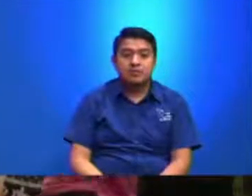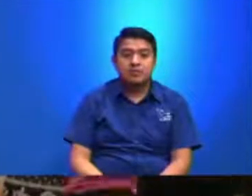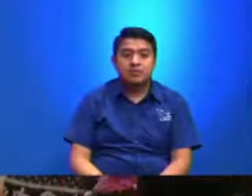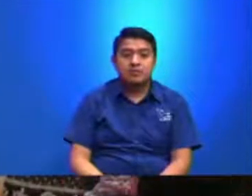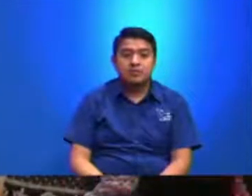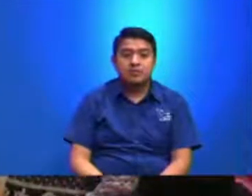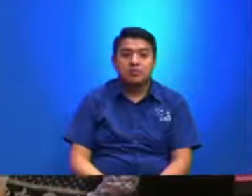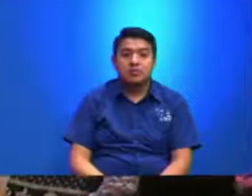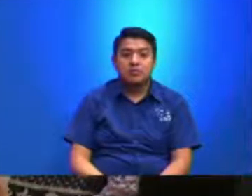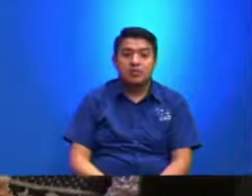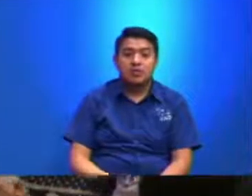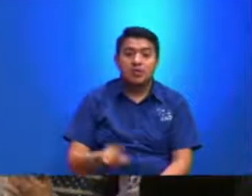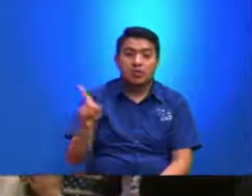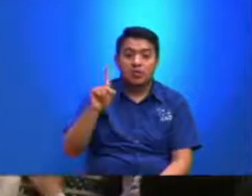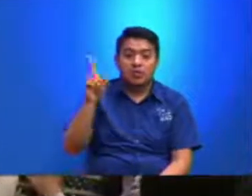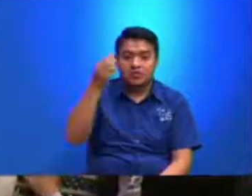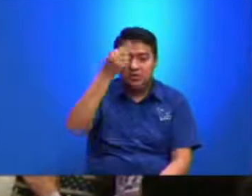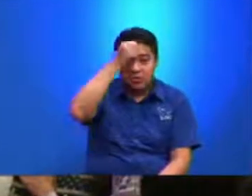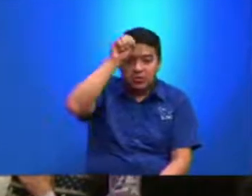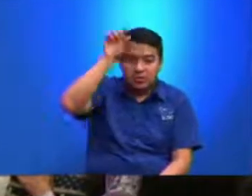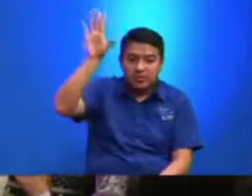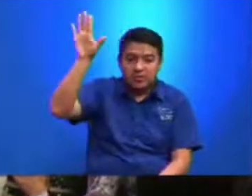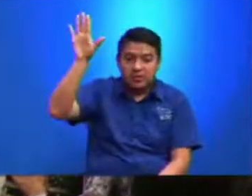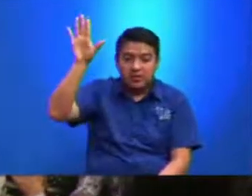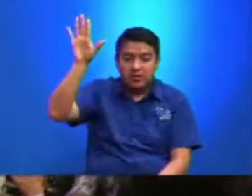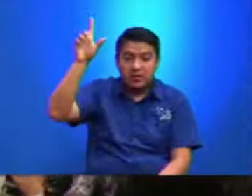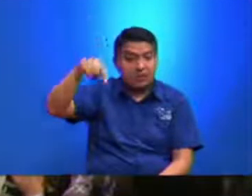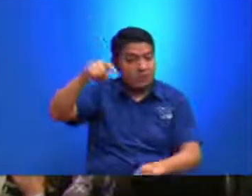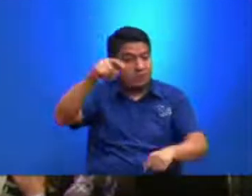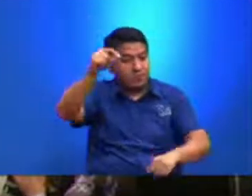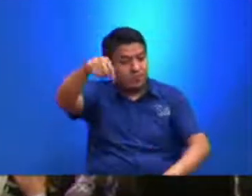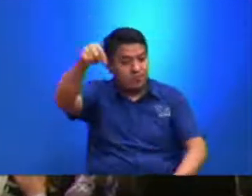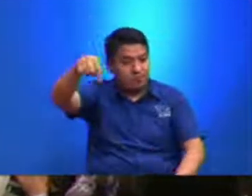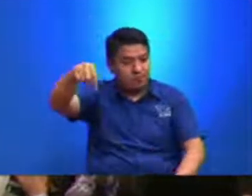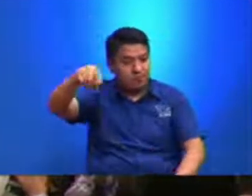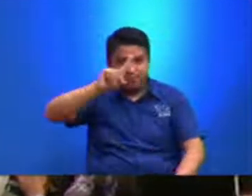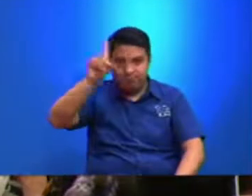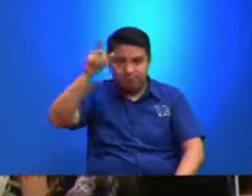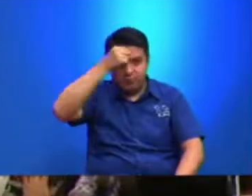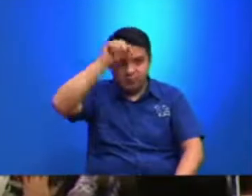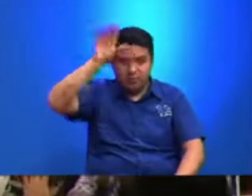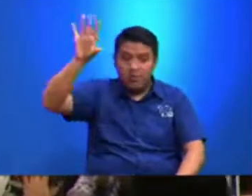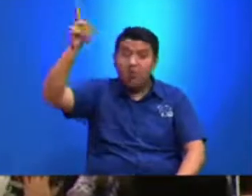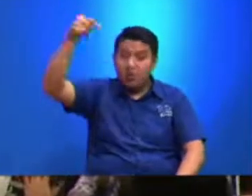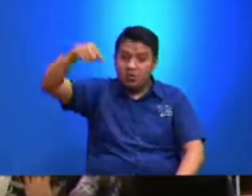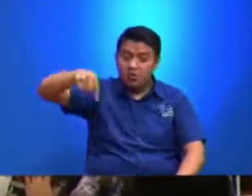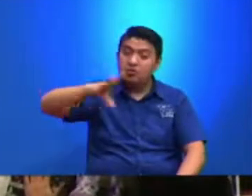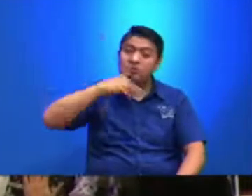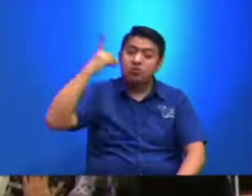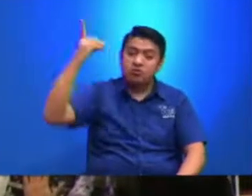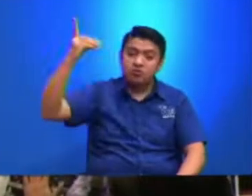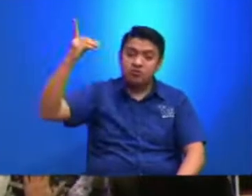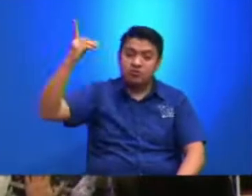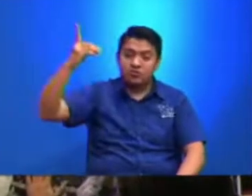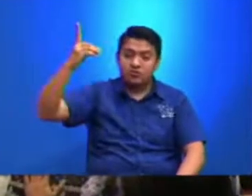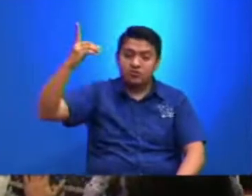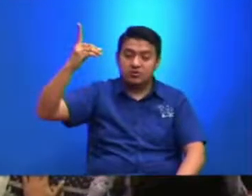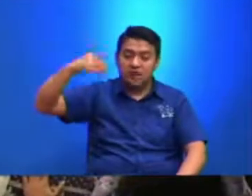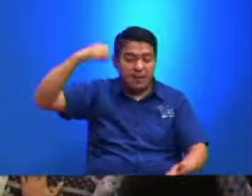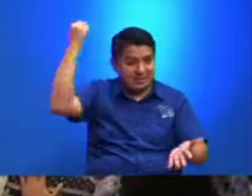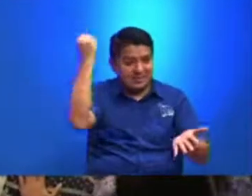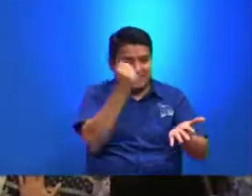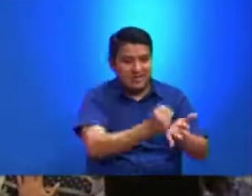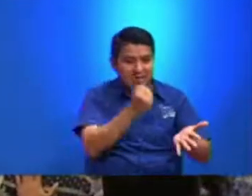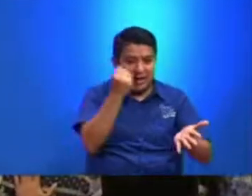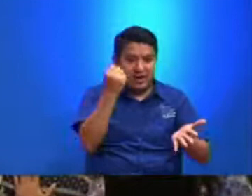no se te olvide esta fecha, porque hoy Dios ha marcado un parteaguas en